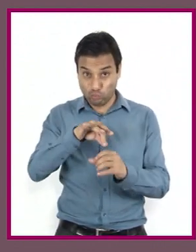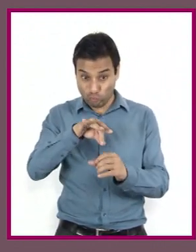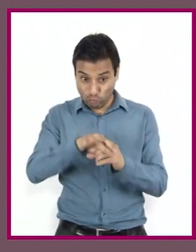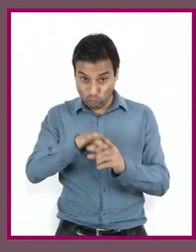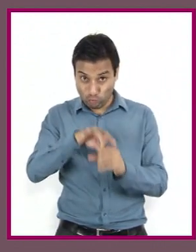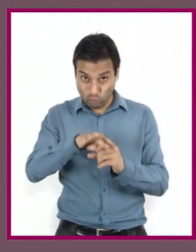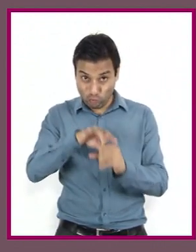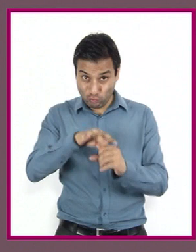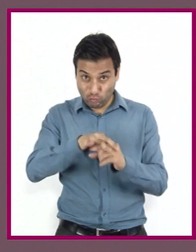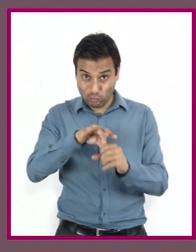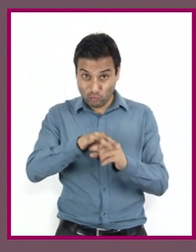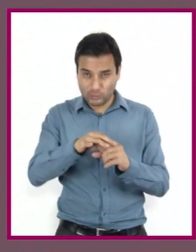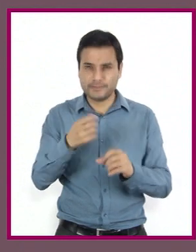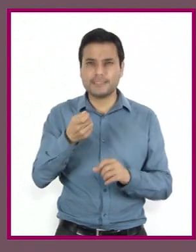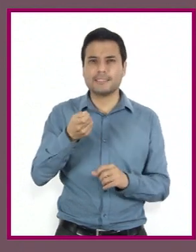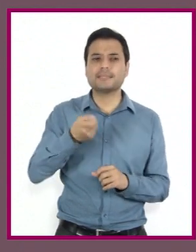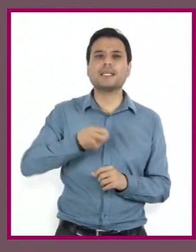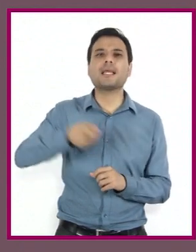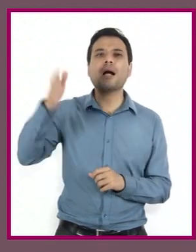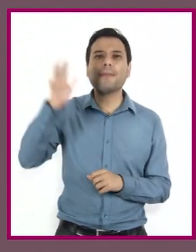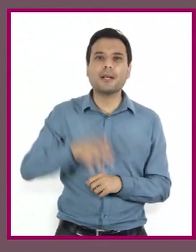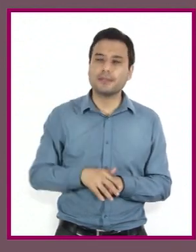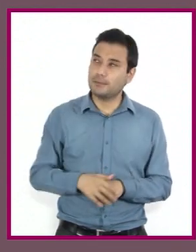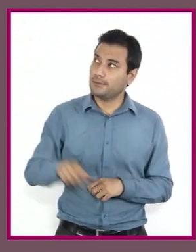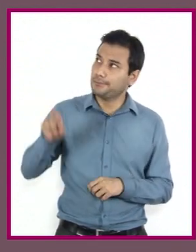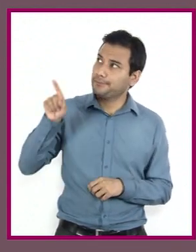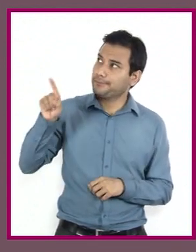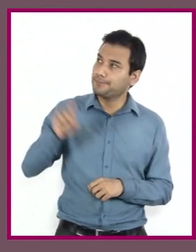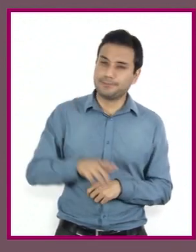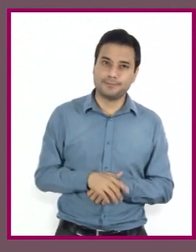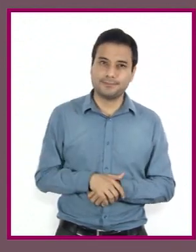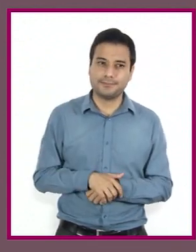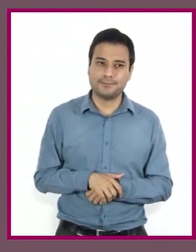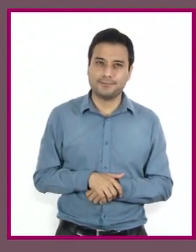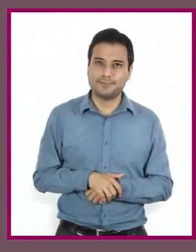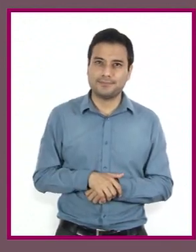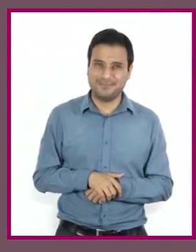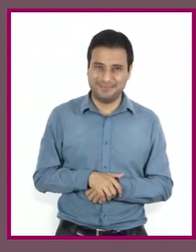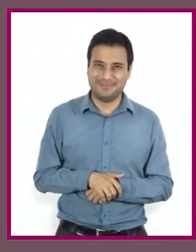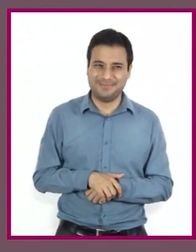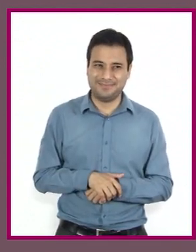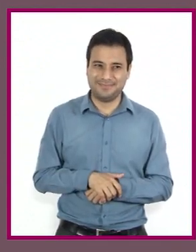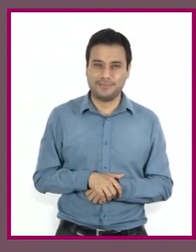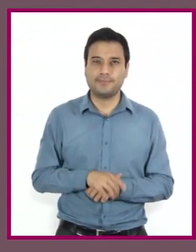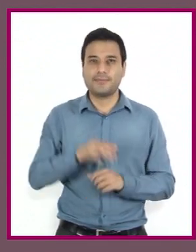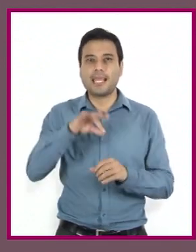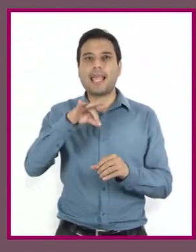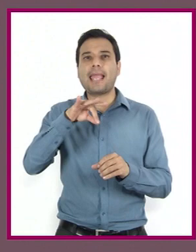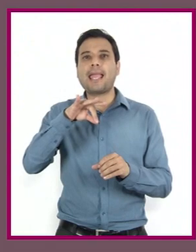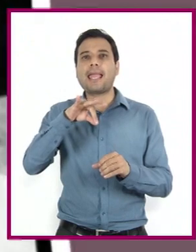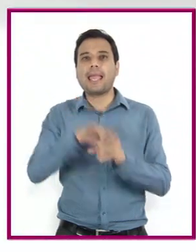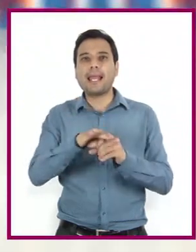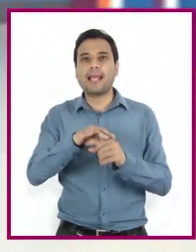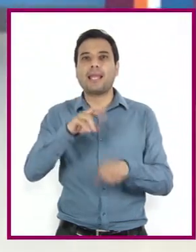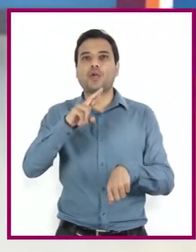representantes populares se le denomina electores, es decir, los que deciden o los que